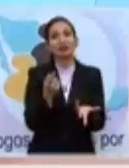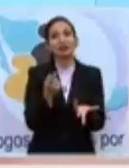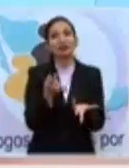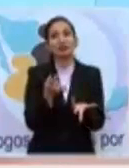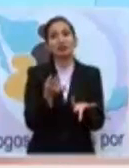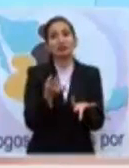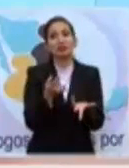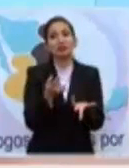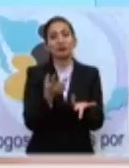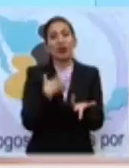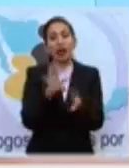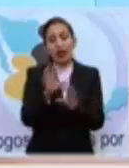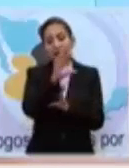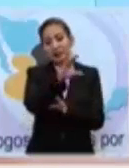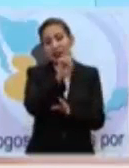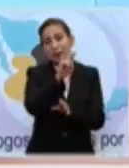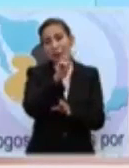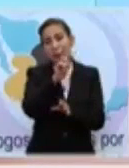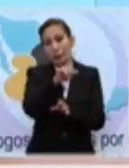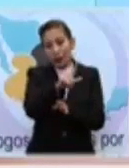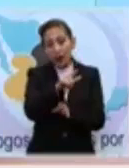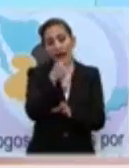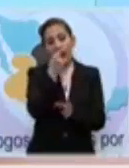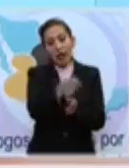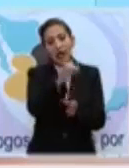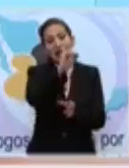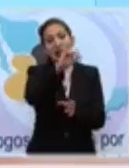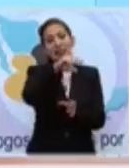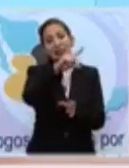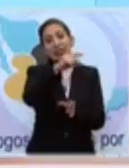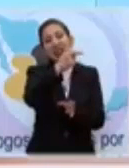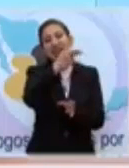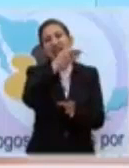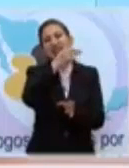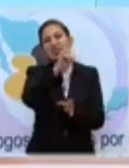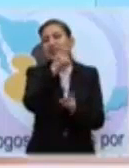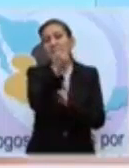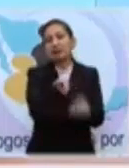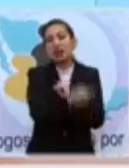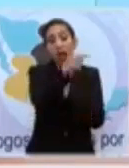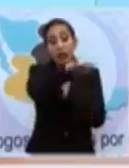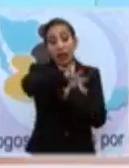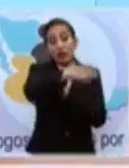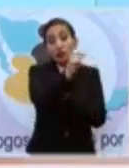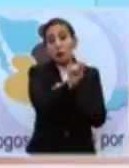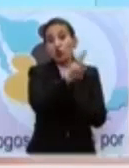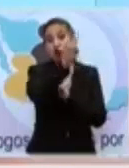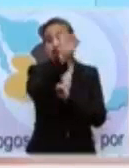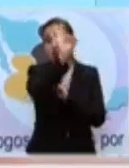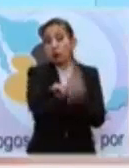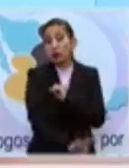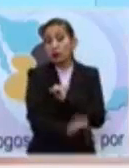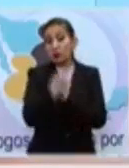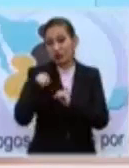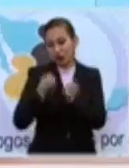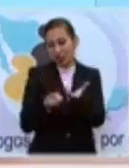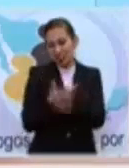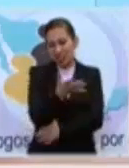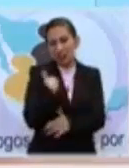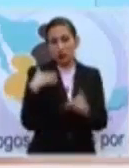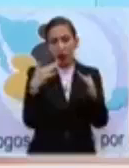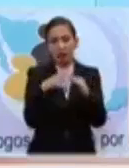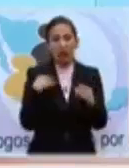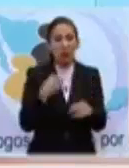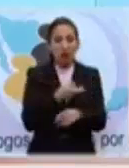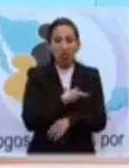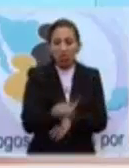ha propuesto la CEPAL como medición, la indigencia en México alcanza a 14.2% de la población, mientras